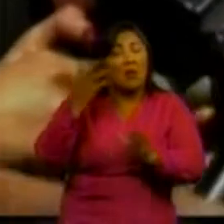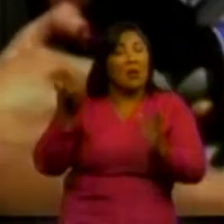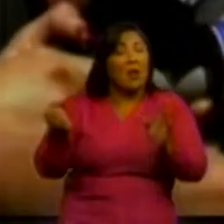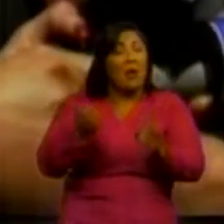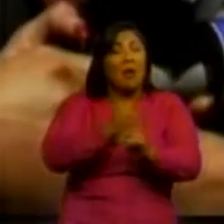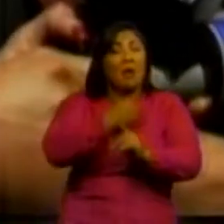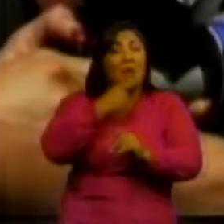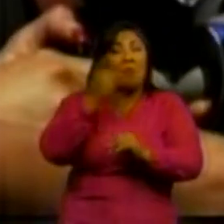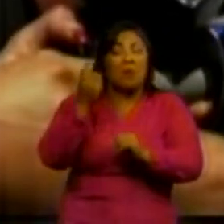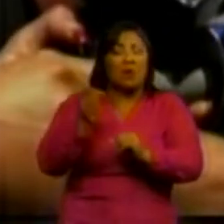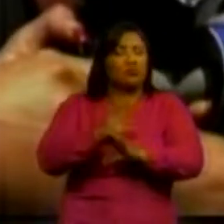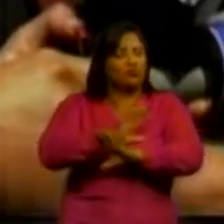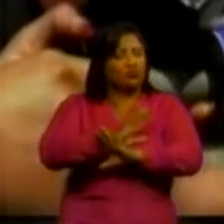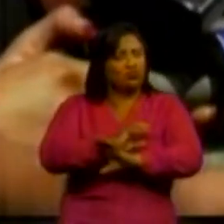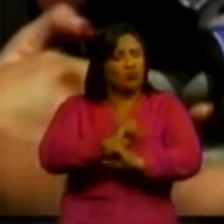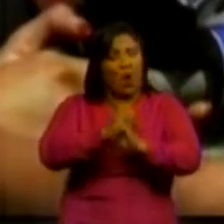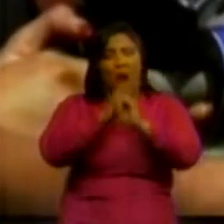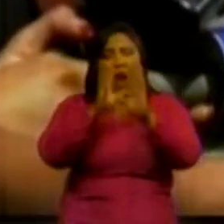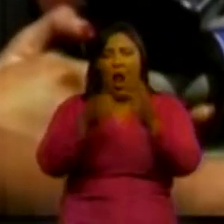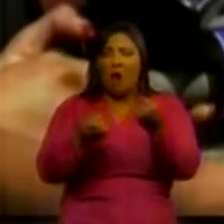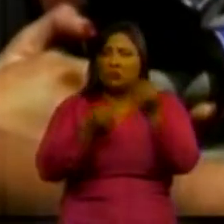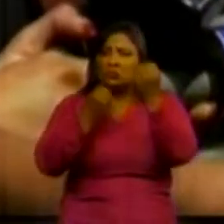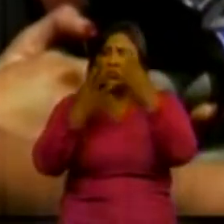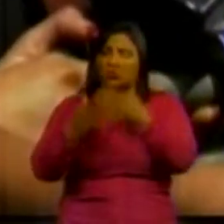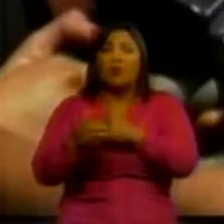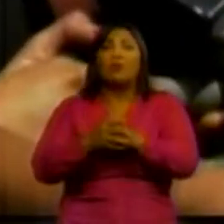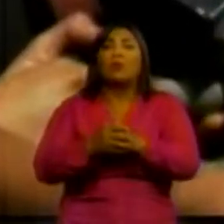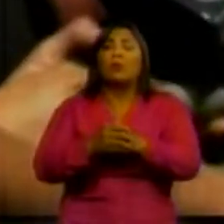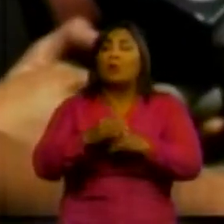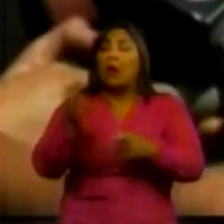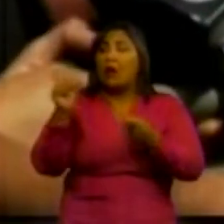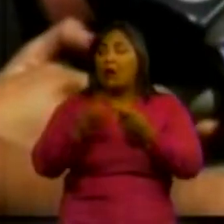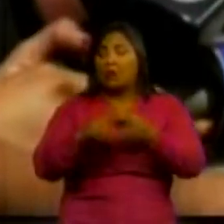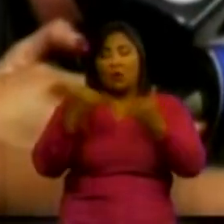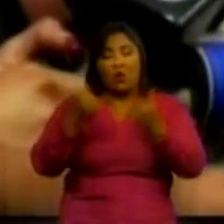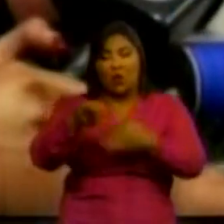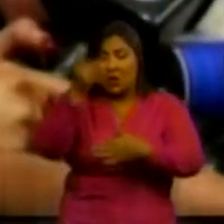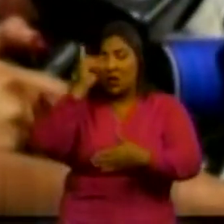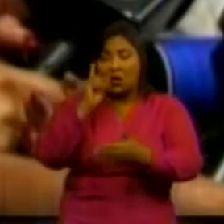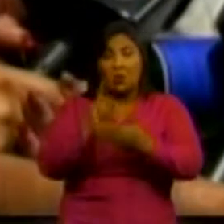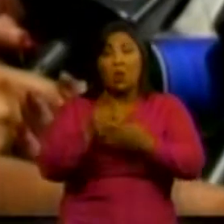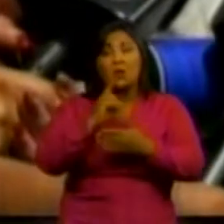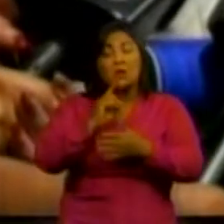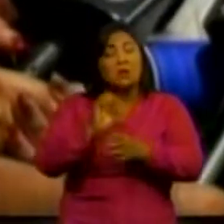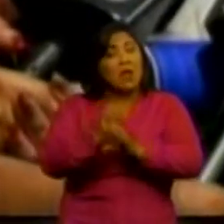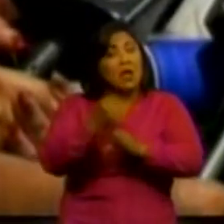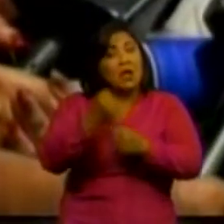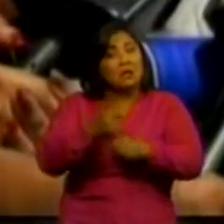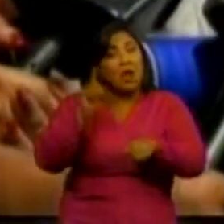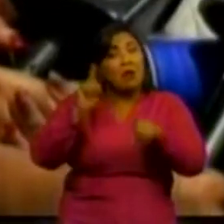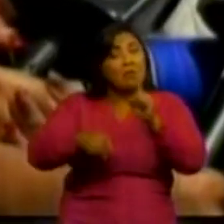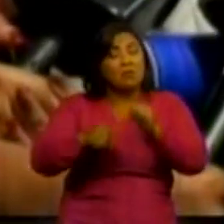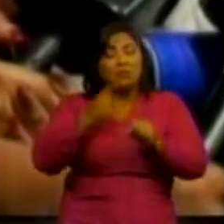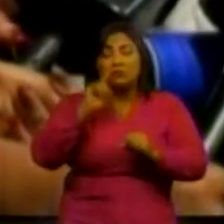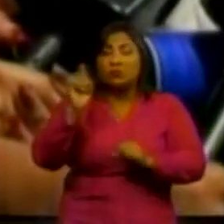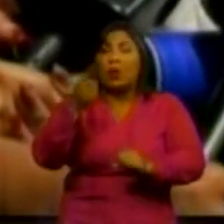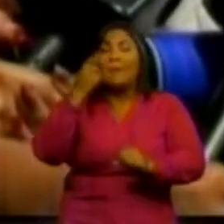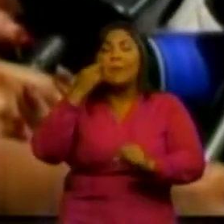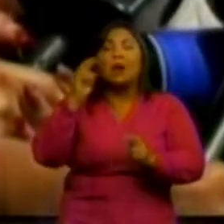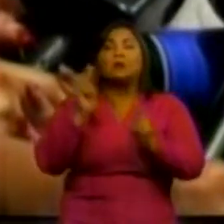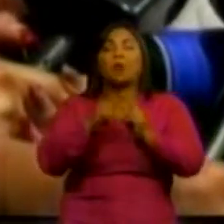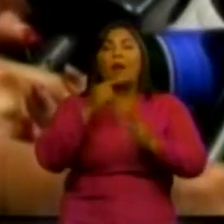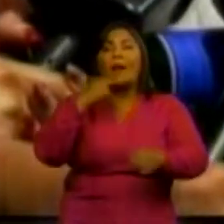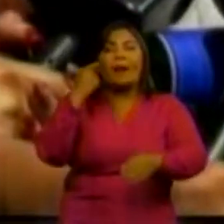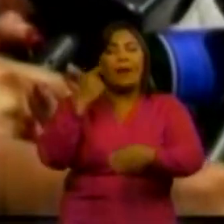Ola ha sido muy claro con eso, él ha dicho que si es que eso todavía no lo ha decidido y si es que decide hacer algo, será únicamente para que se conozca la verdad,